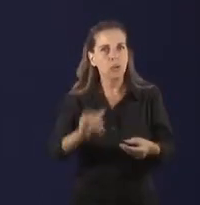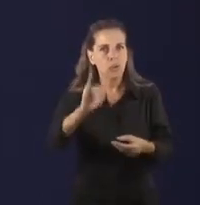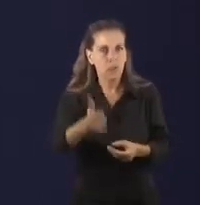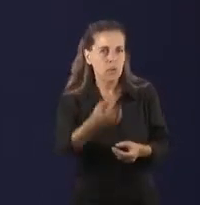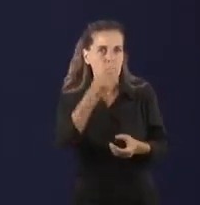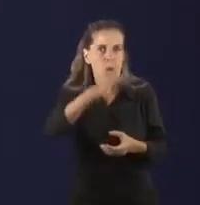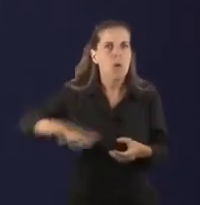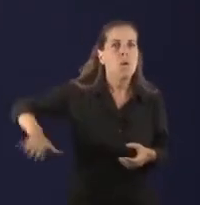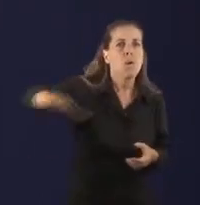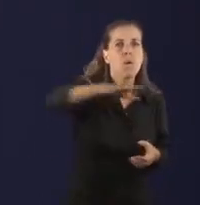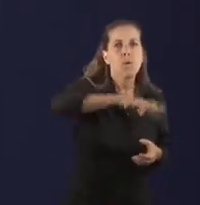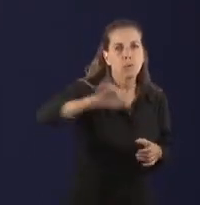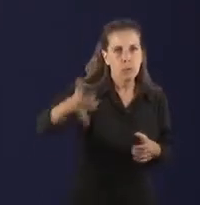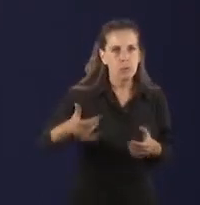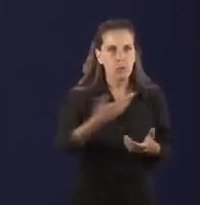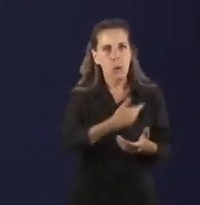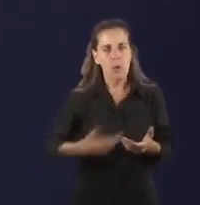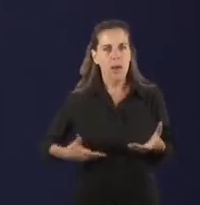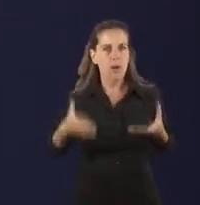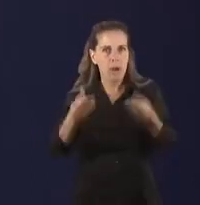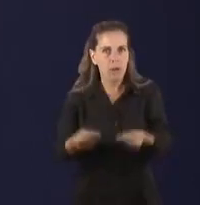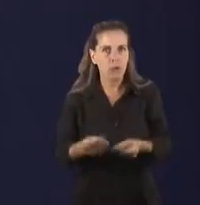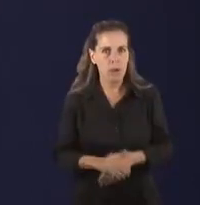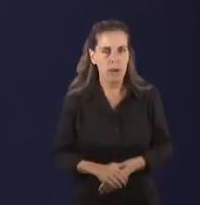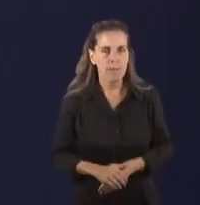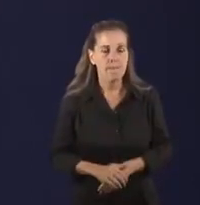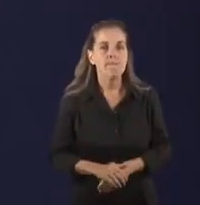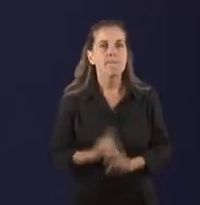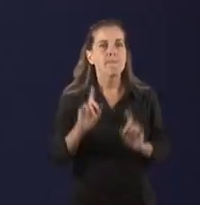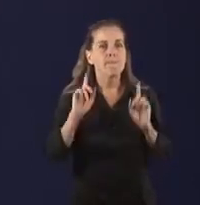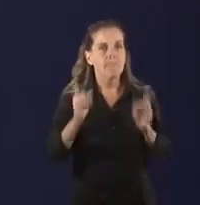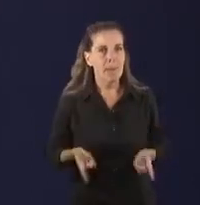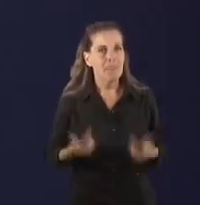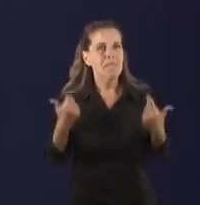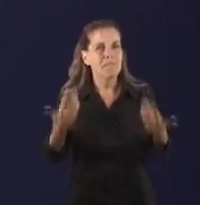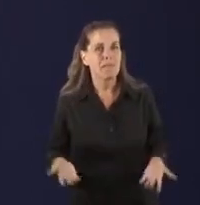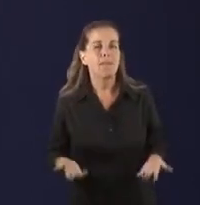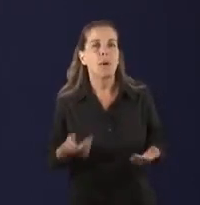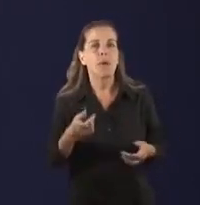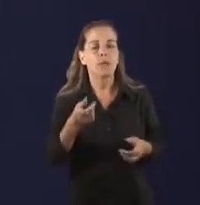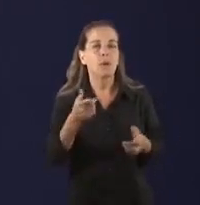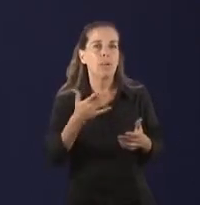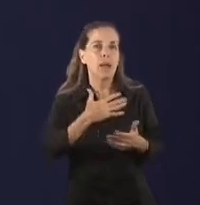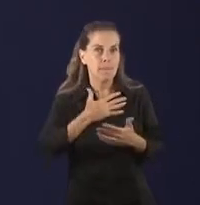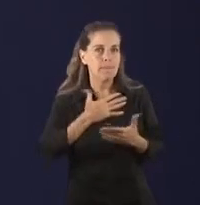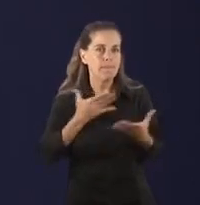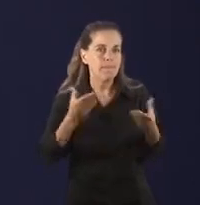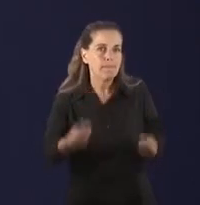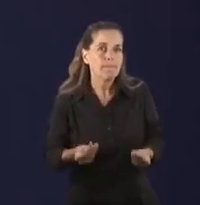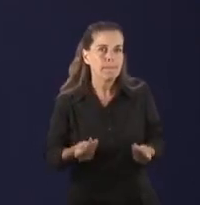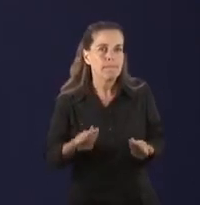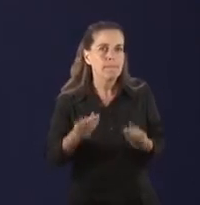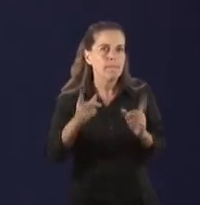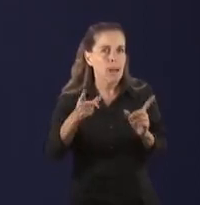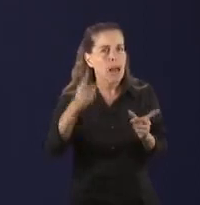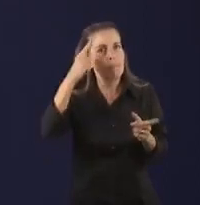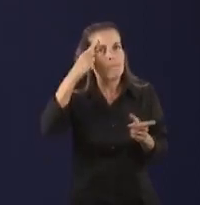áreas serán atendidos desde ya. Aprovecho, por supuesto, para solidarizarme con todos los